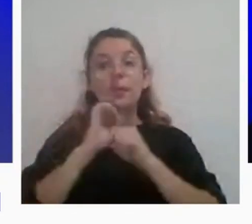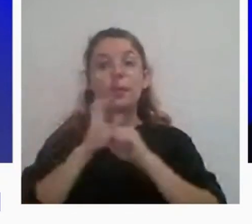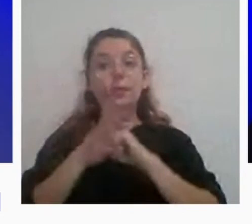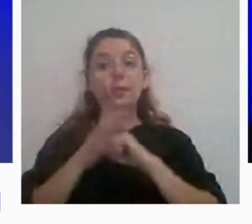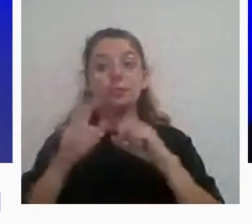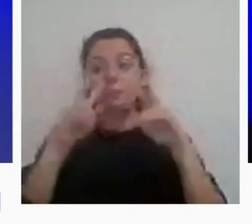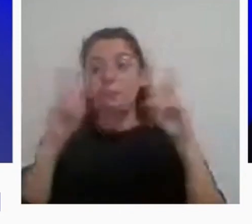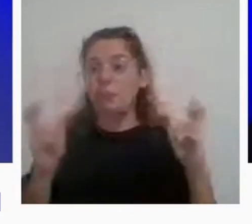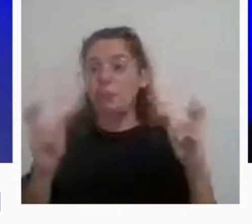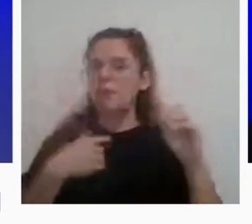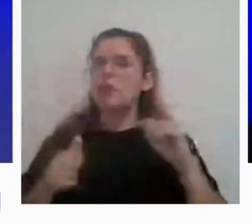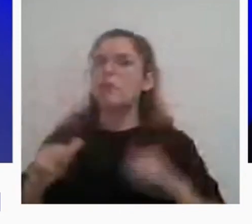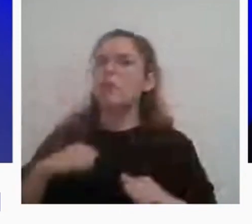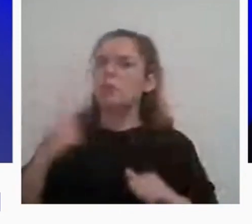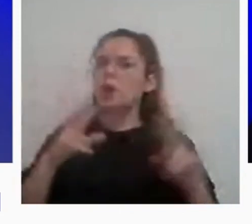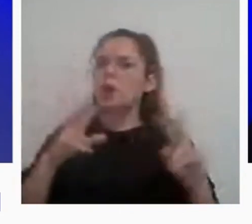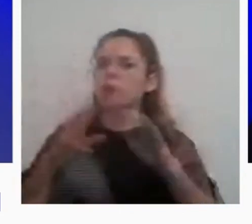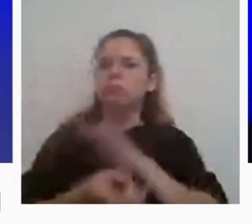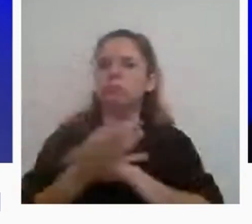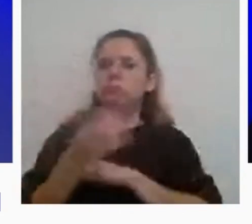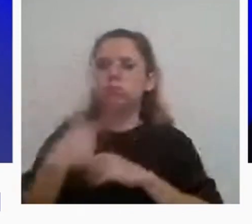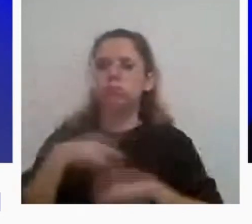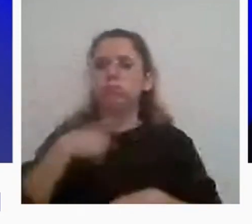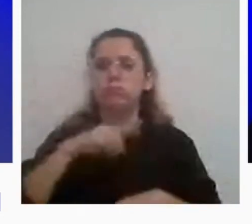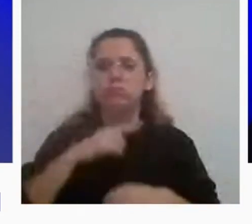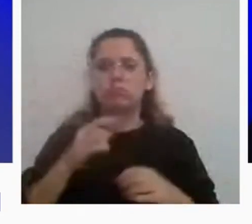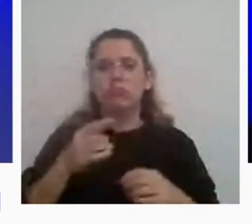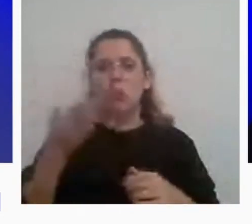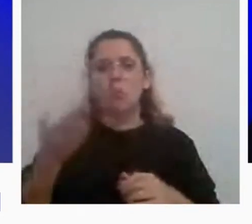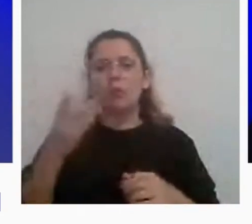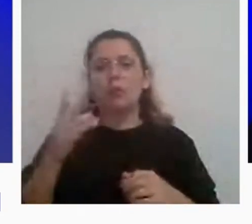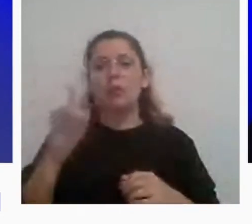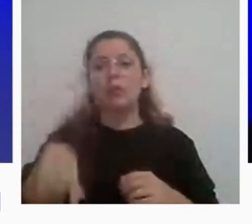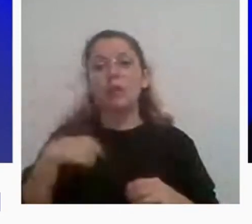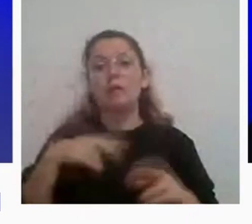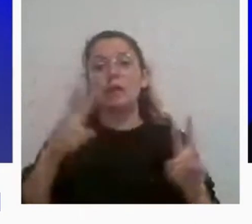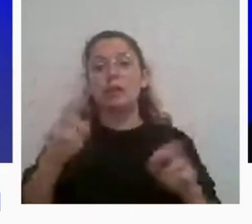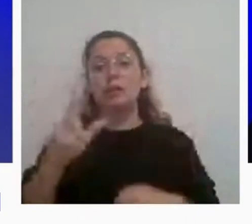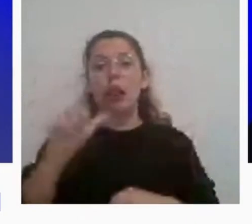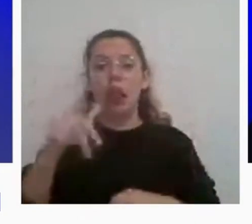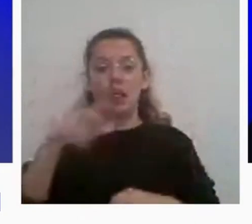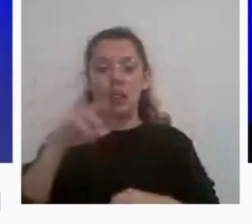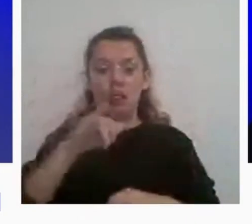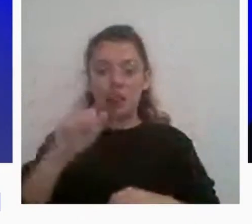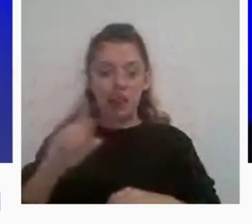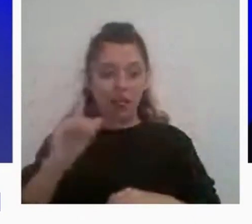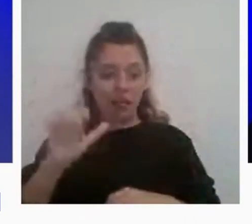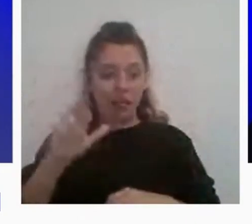nosotros fue clave, es decir, y también gracias a Lanzadera en aquella parte. Bueno, os voy a contar un poco y voy a